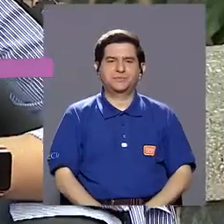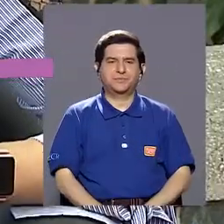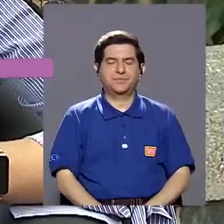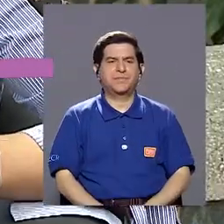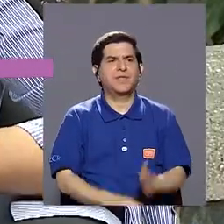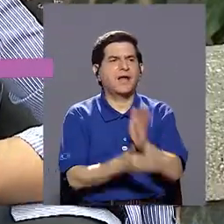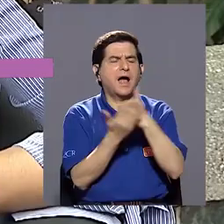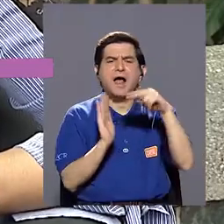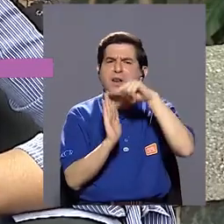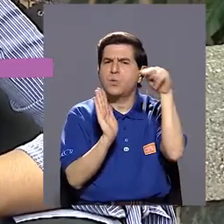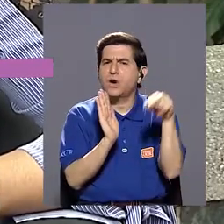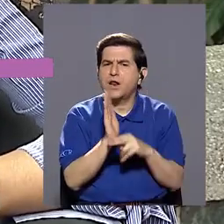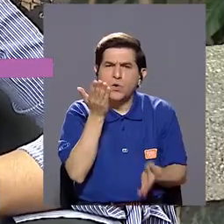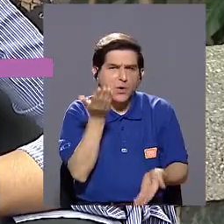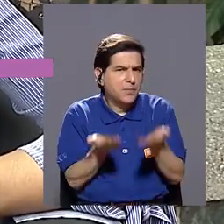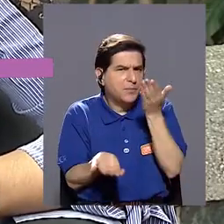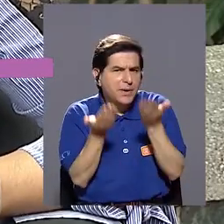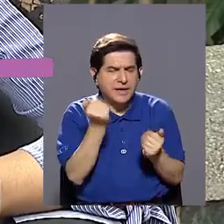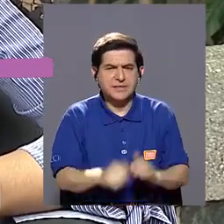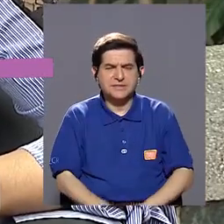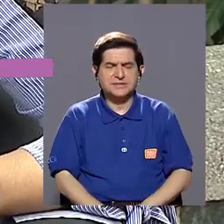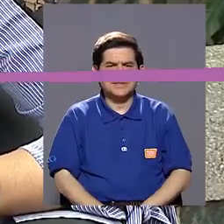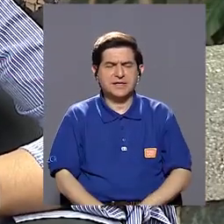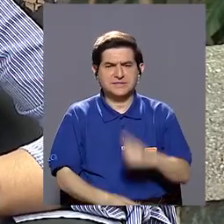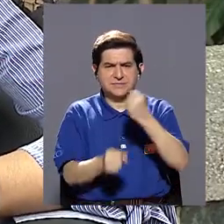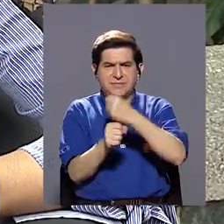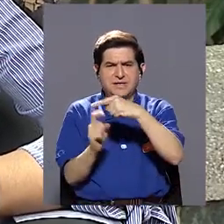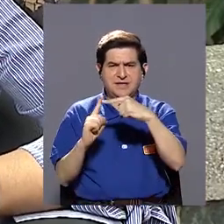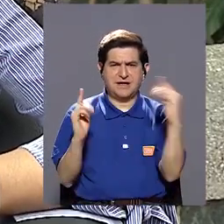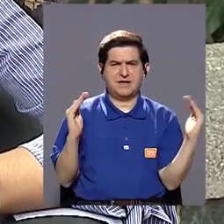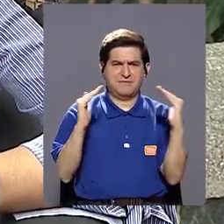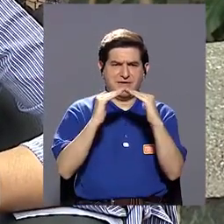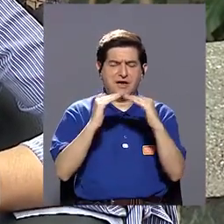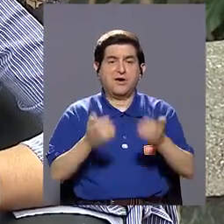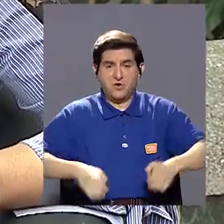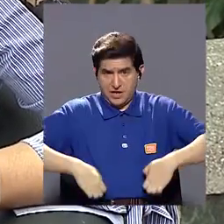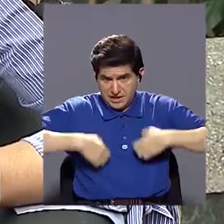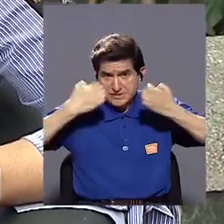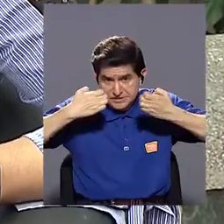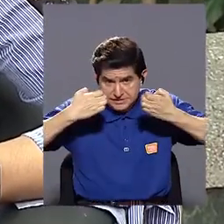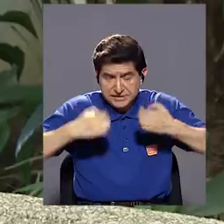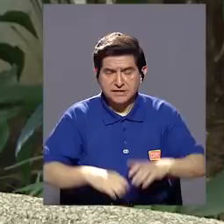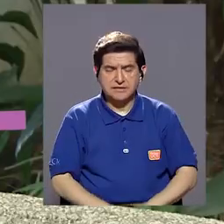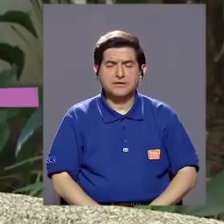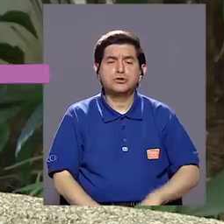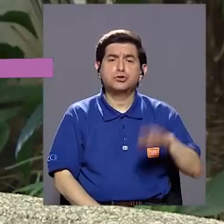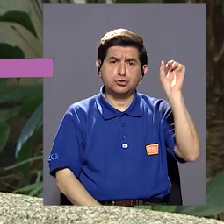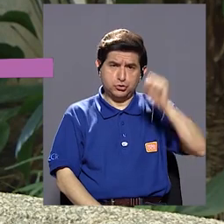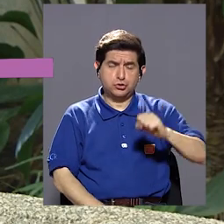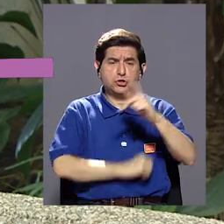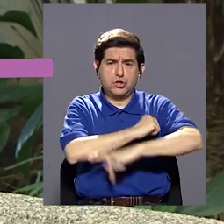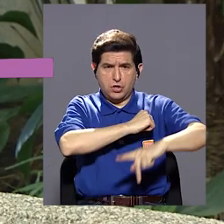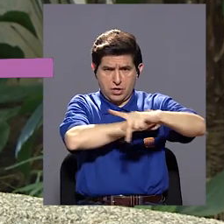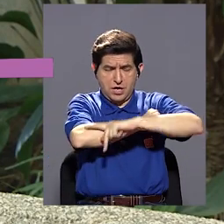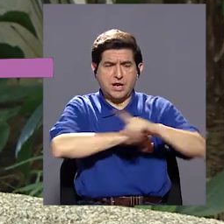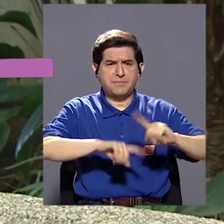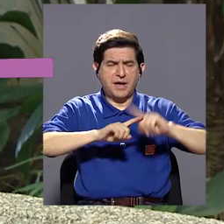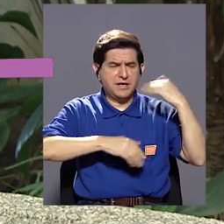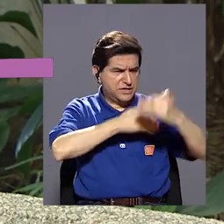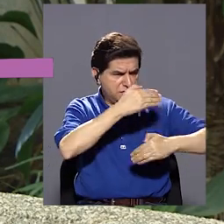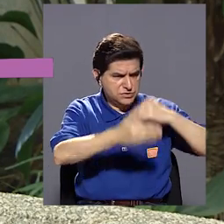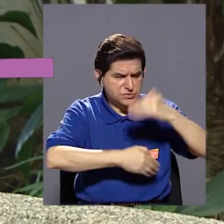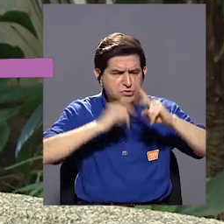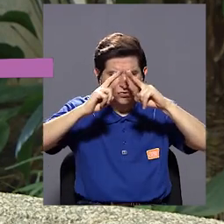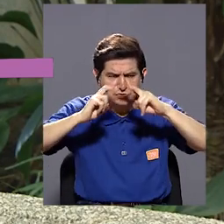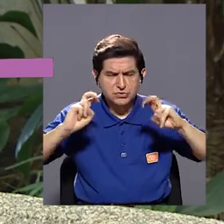Esteban, ¿hay alguna normativa para el teletrabajo? ¿Tenemos alguna normativa? Sí, el país ha pasado por varios